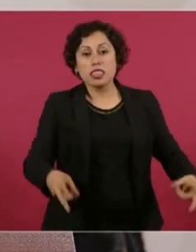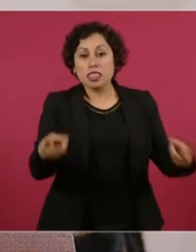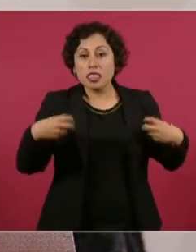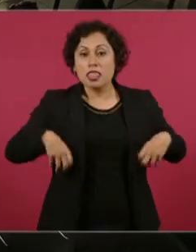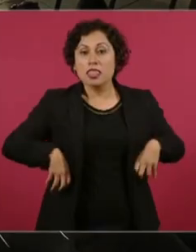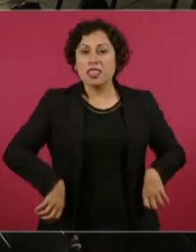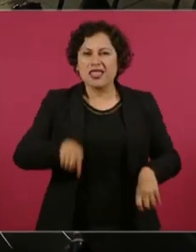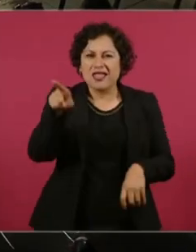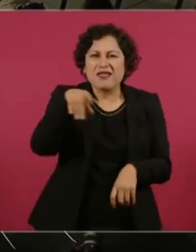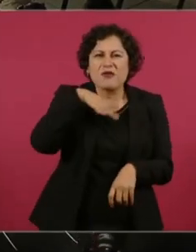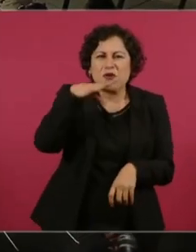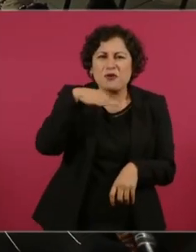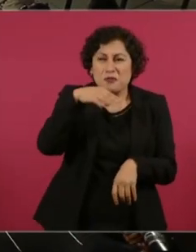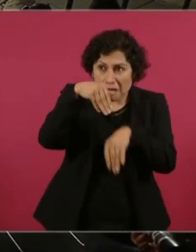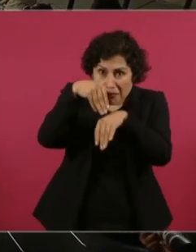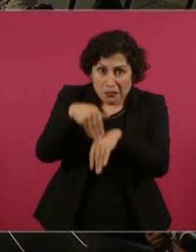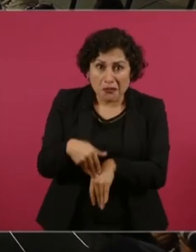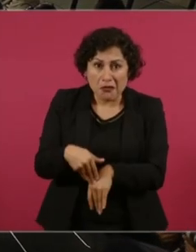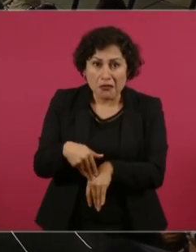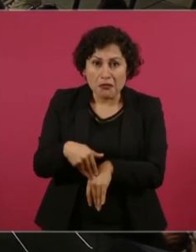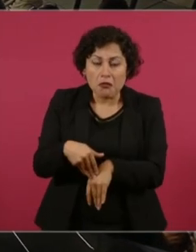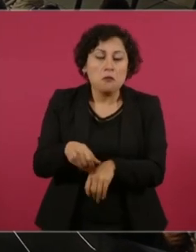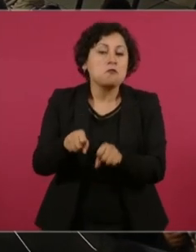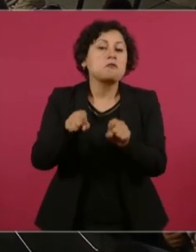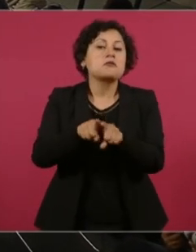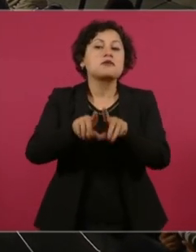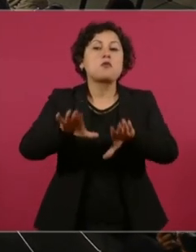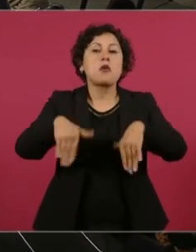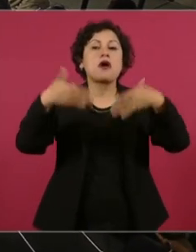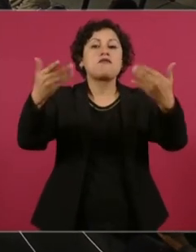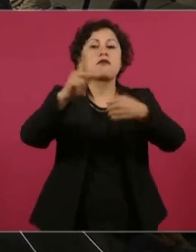internacionales que juegan ese mismo rol.